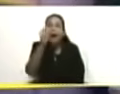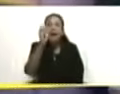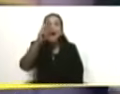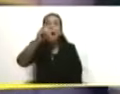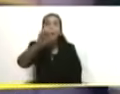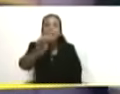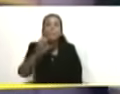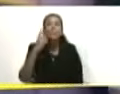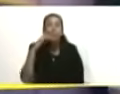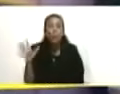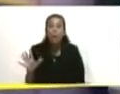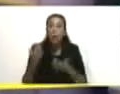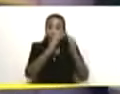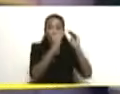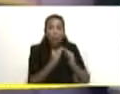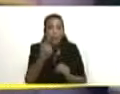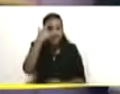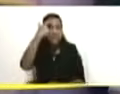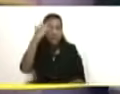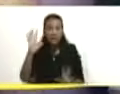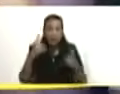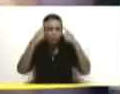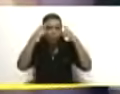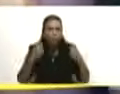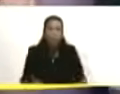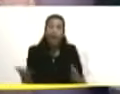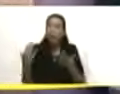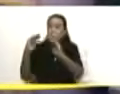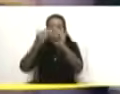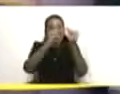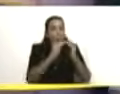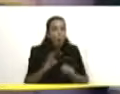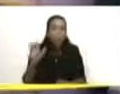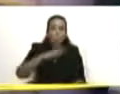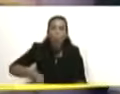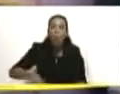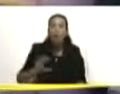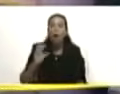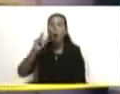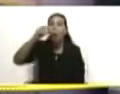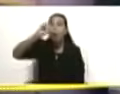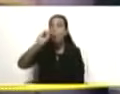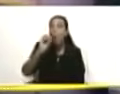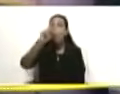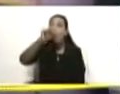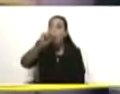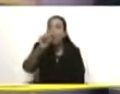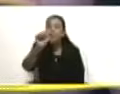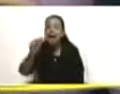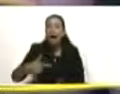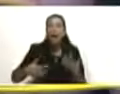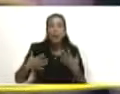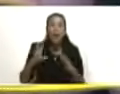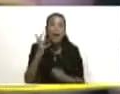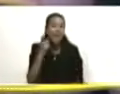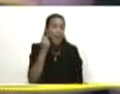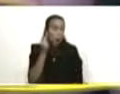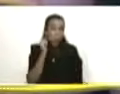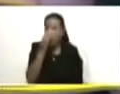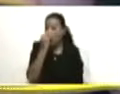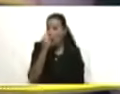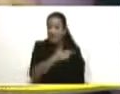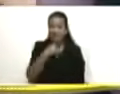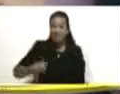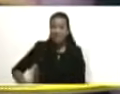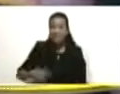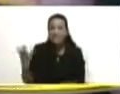solamente a la comunidad de los que juegan videojuegos, sino a toda la comunidad otaku, a toda la comunidad que lee anime, que hacen cosplay y